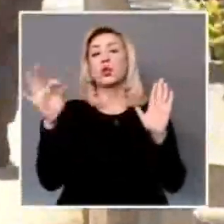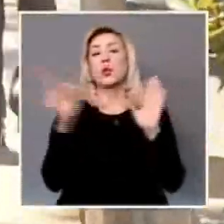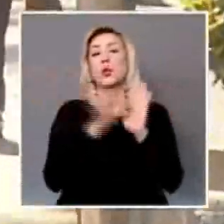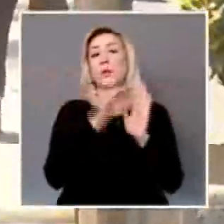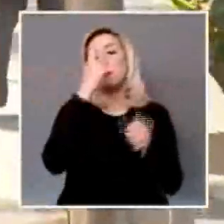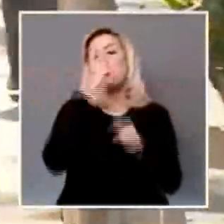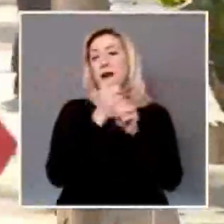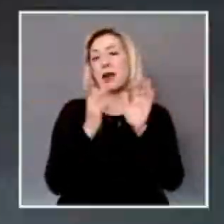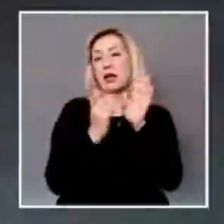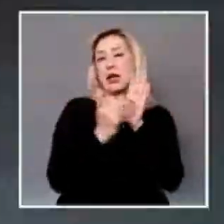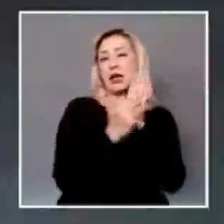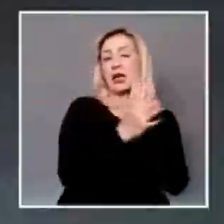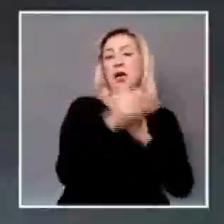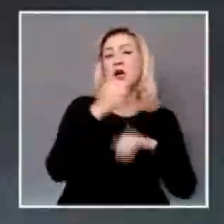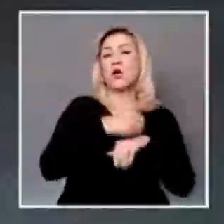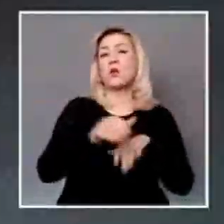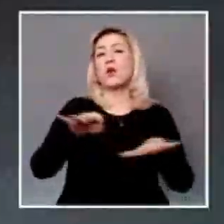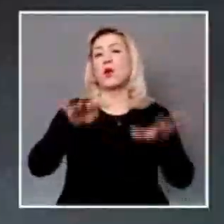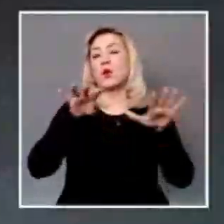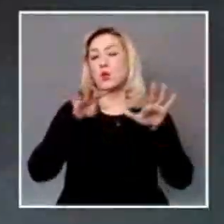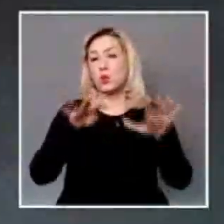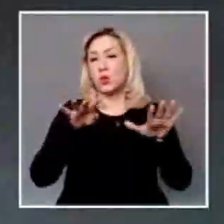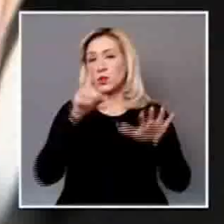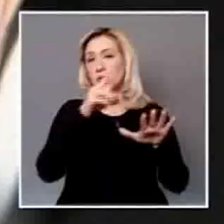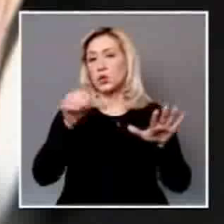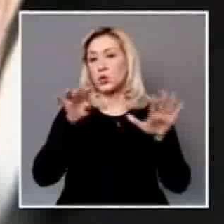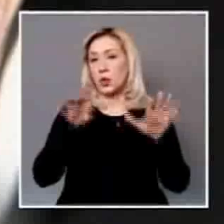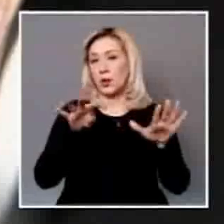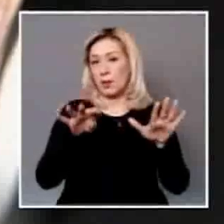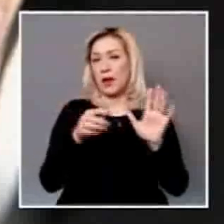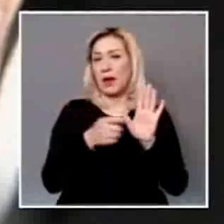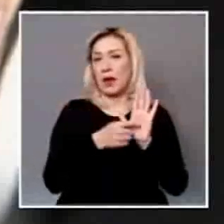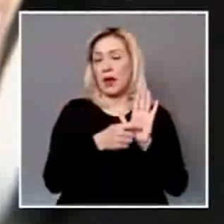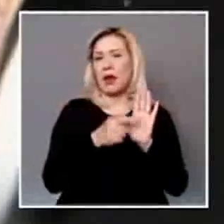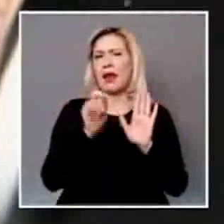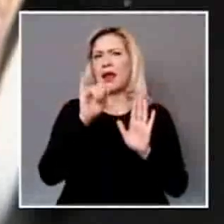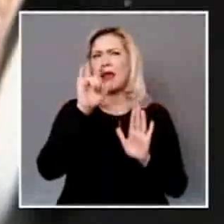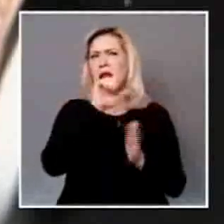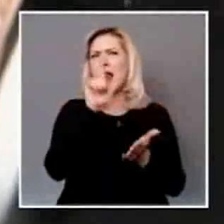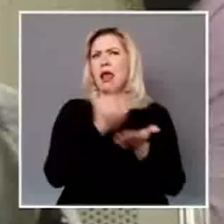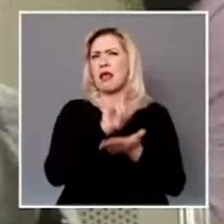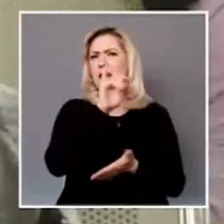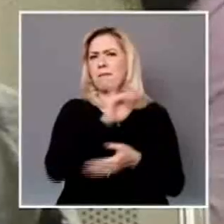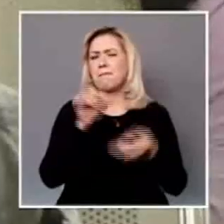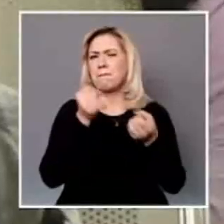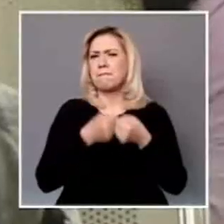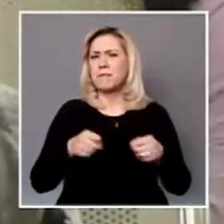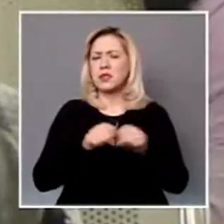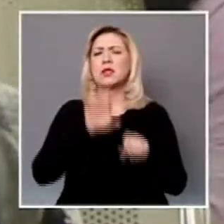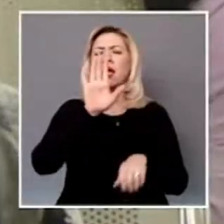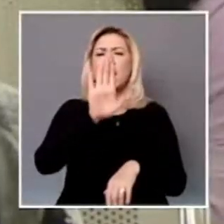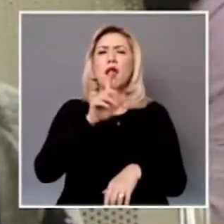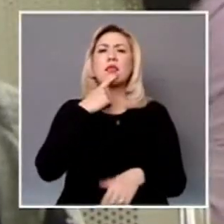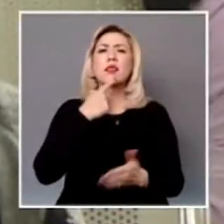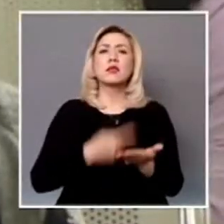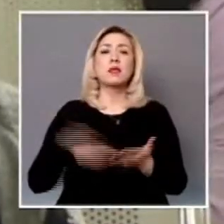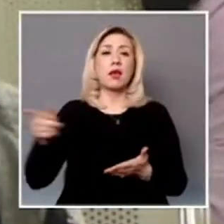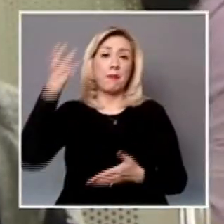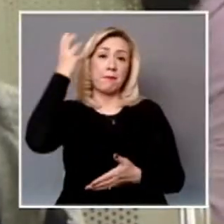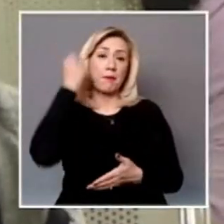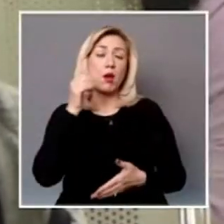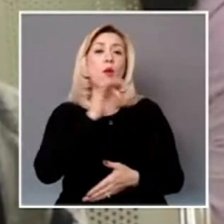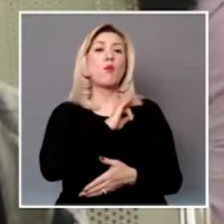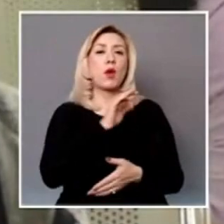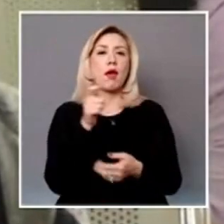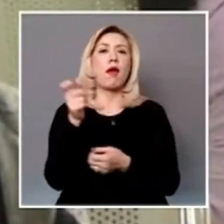de la ley del IMSS, el Instituto solo facilita la posibilidad de que el pensionado acceda a créditos ante el temor de